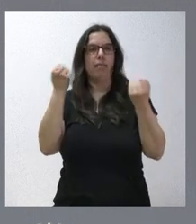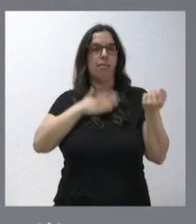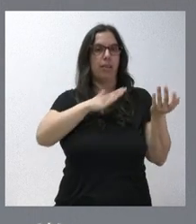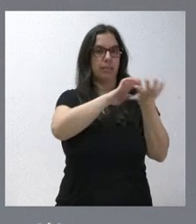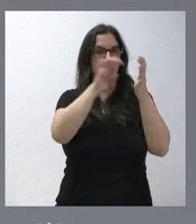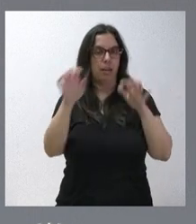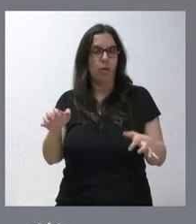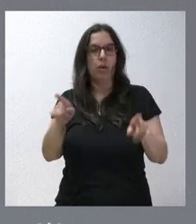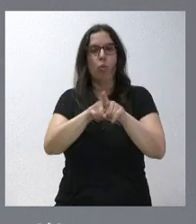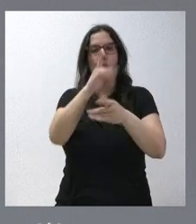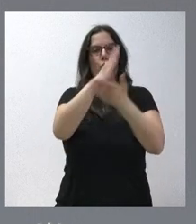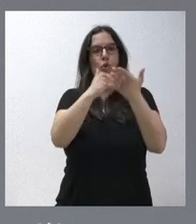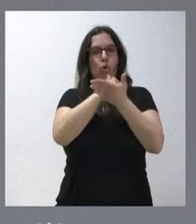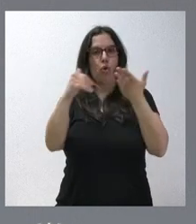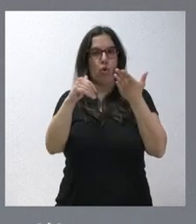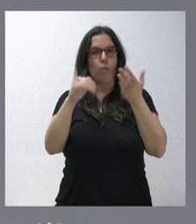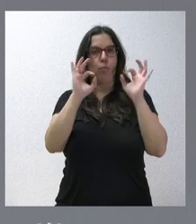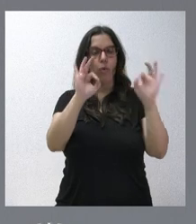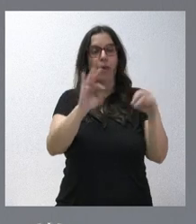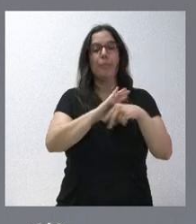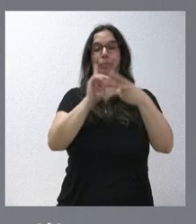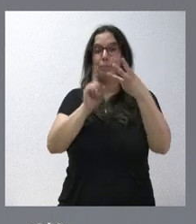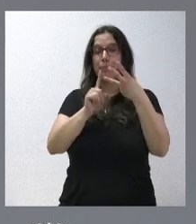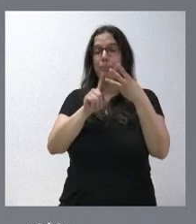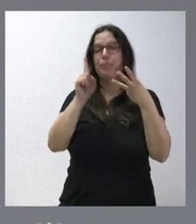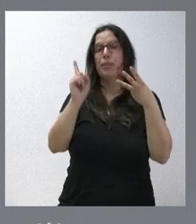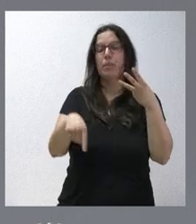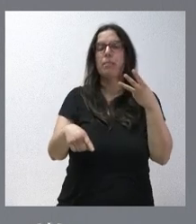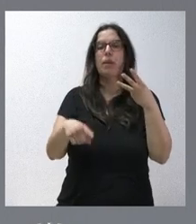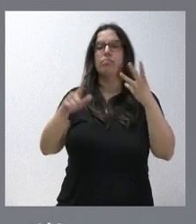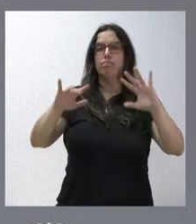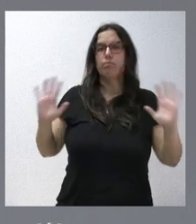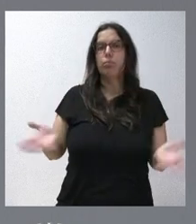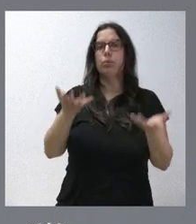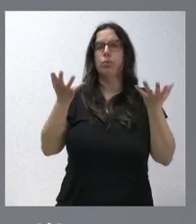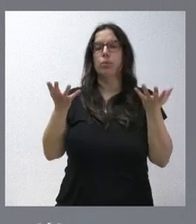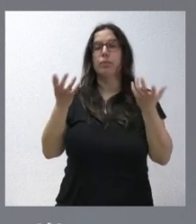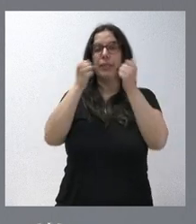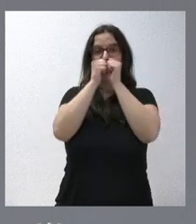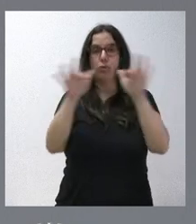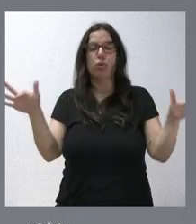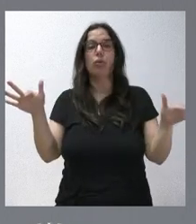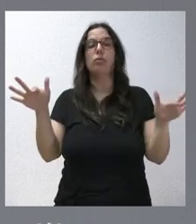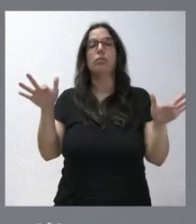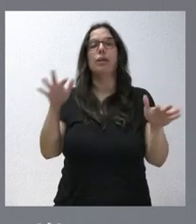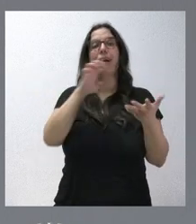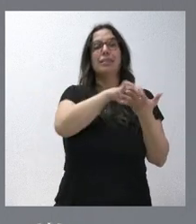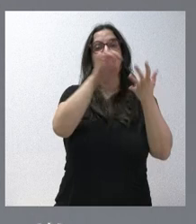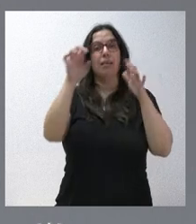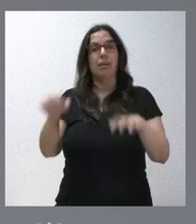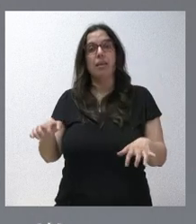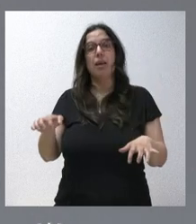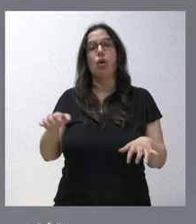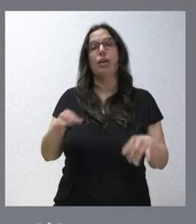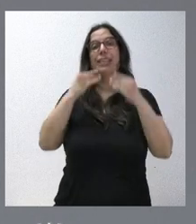león como comunidad Autónoma En tercer lugar también promoverá la difusión y divulgación de Castilla y león y de